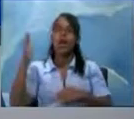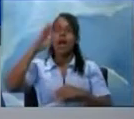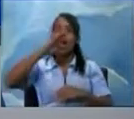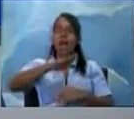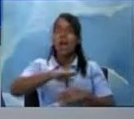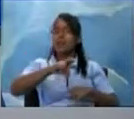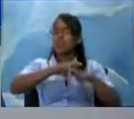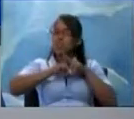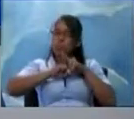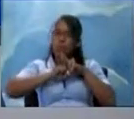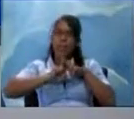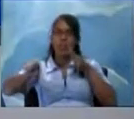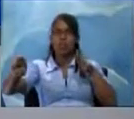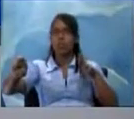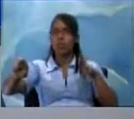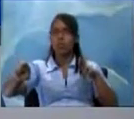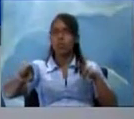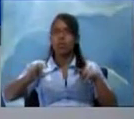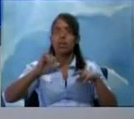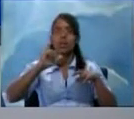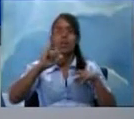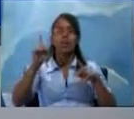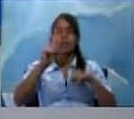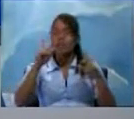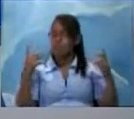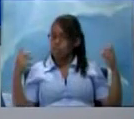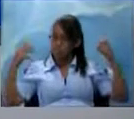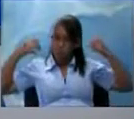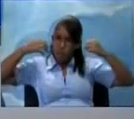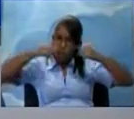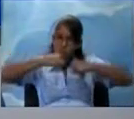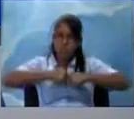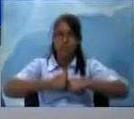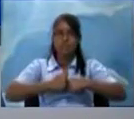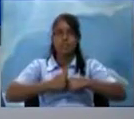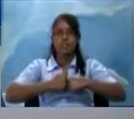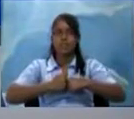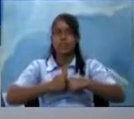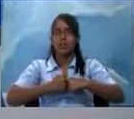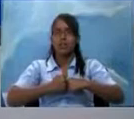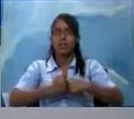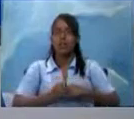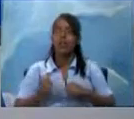Estuve desnudo. Y no me cubriste.